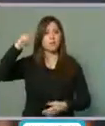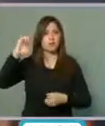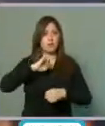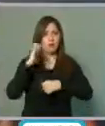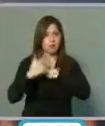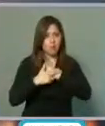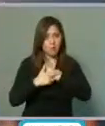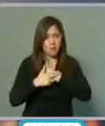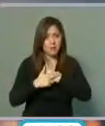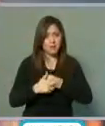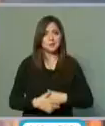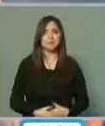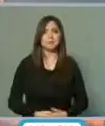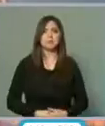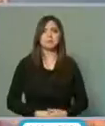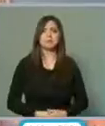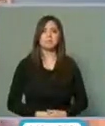Pero